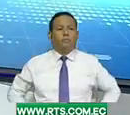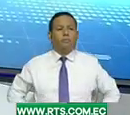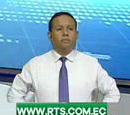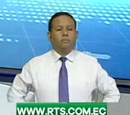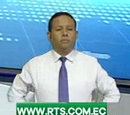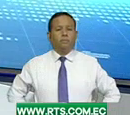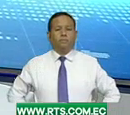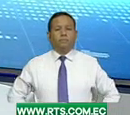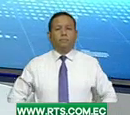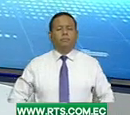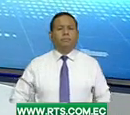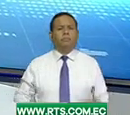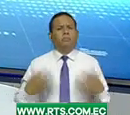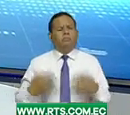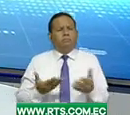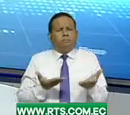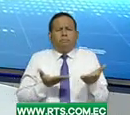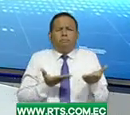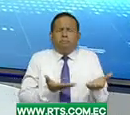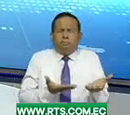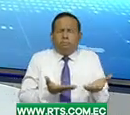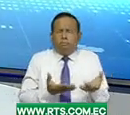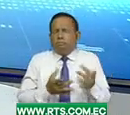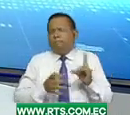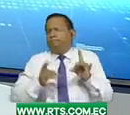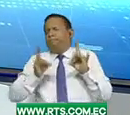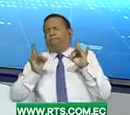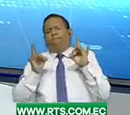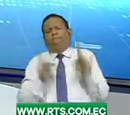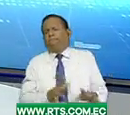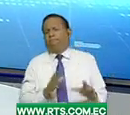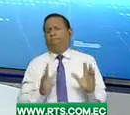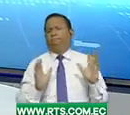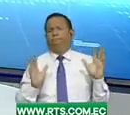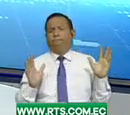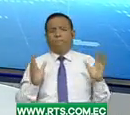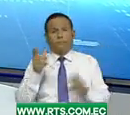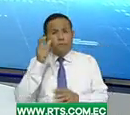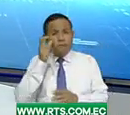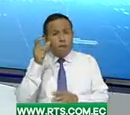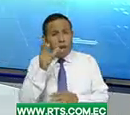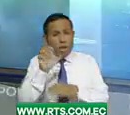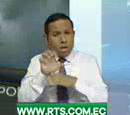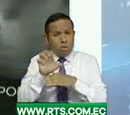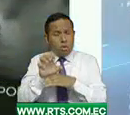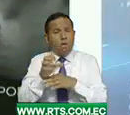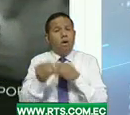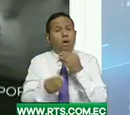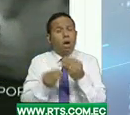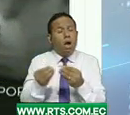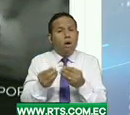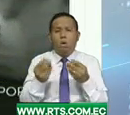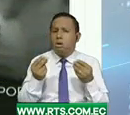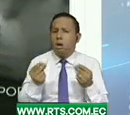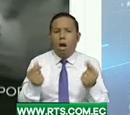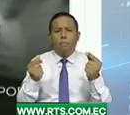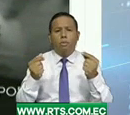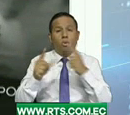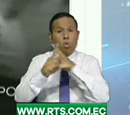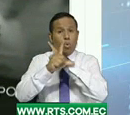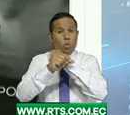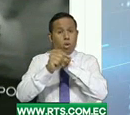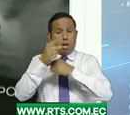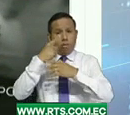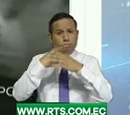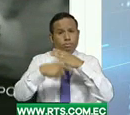Y ante este repudiable hecho, la Fiscalía General del Estado actuó de inmediato y publicó en su cuenta de Twitter lo